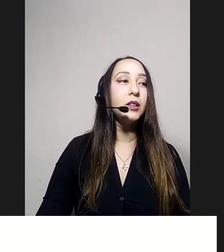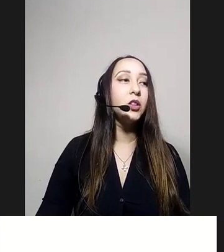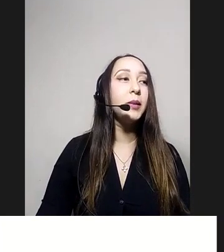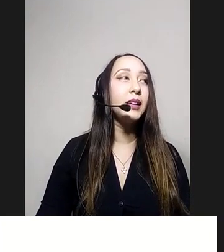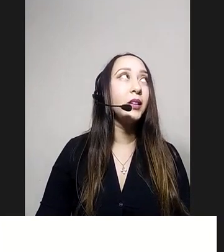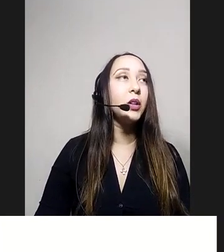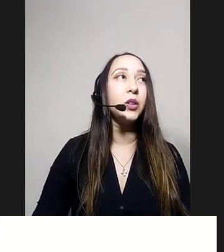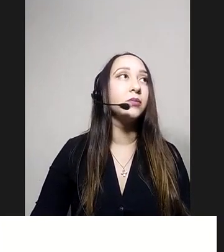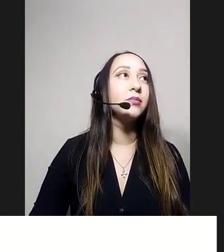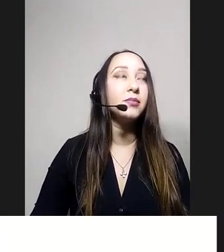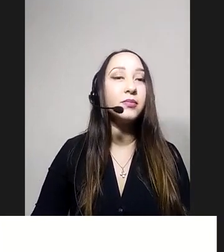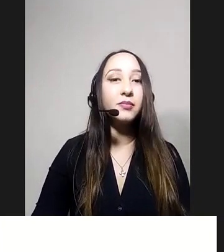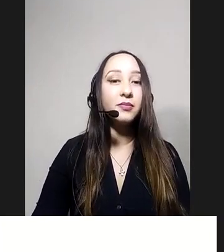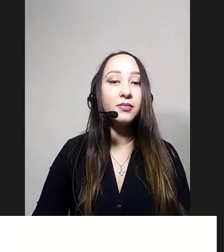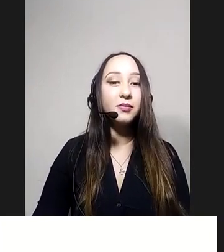No me está dando la opción.